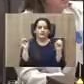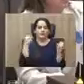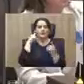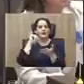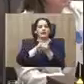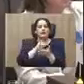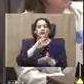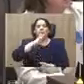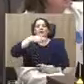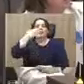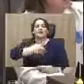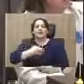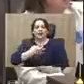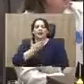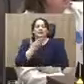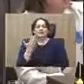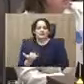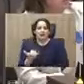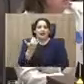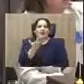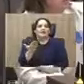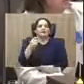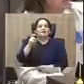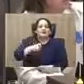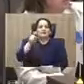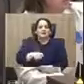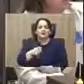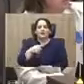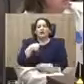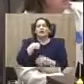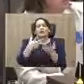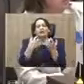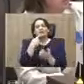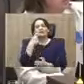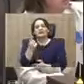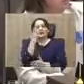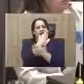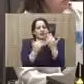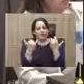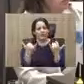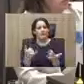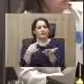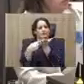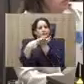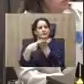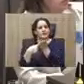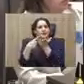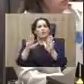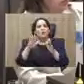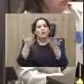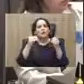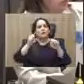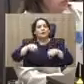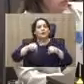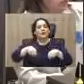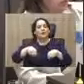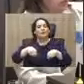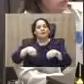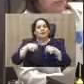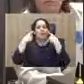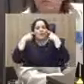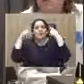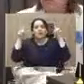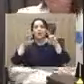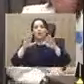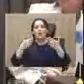es tan necesario. Déjeme decirle algo, hoy que estamos discutiendo cómo podríamos compensar, cómo el país podría compensar